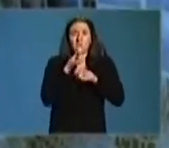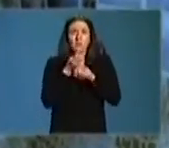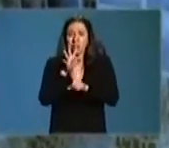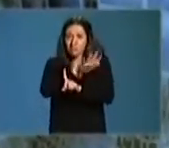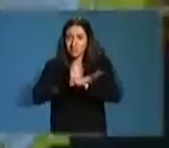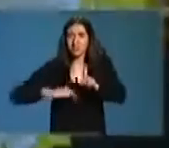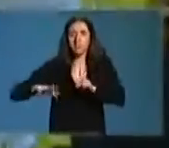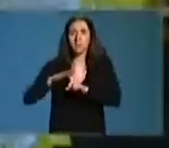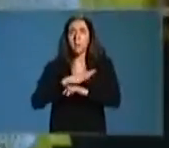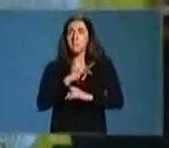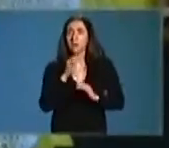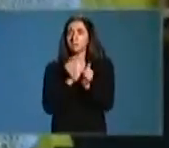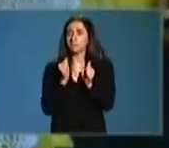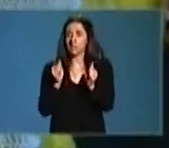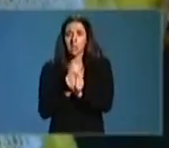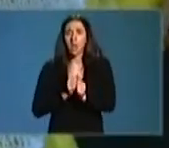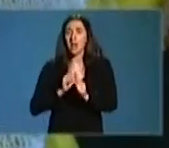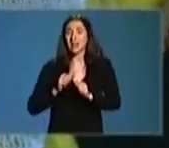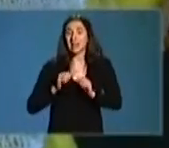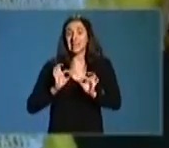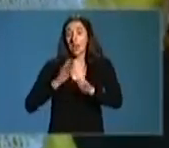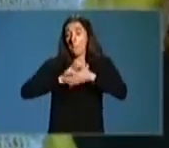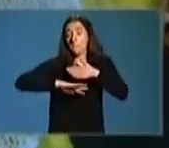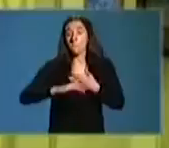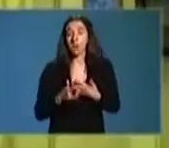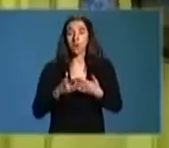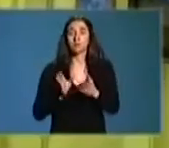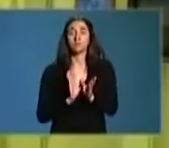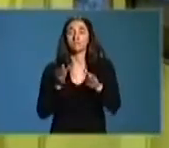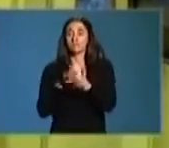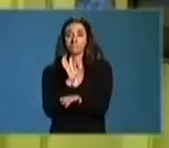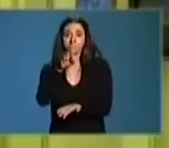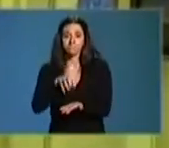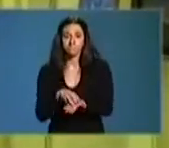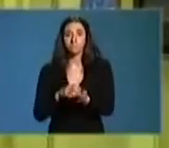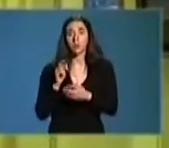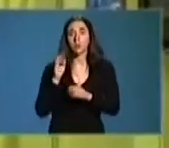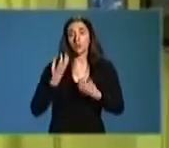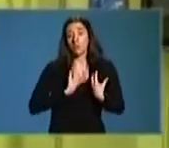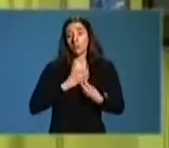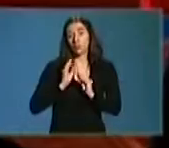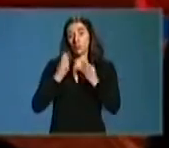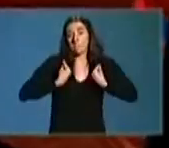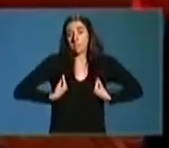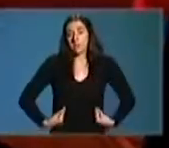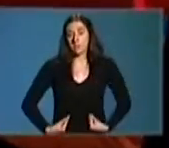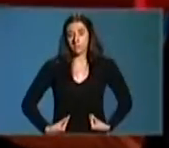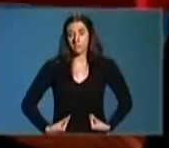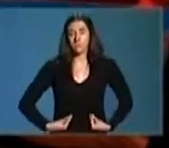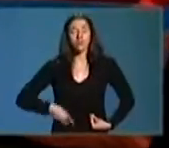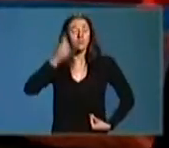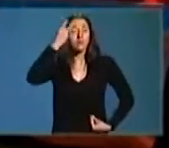medioambiental y mobiliario material náutico dorado de balde por las cofradías de pesca de a mariña y o concello de viveiro una maravillosa idea